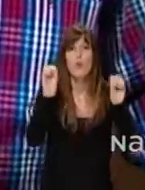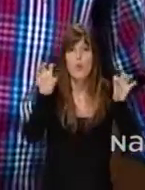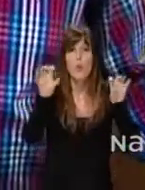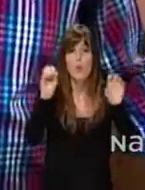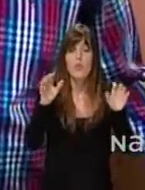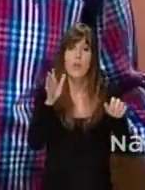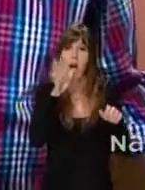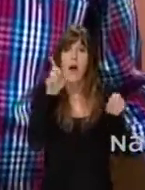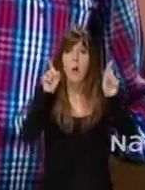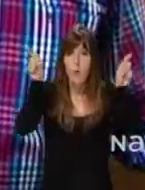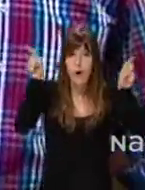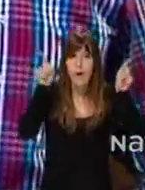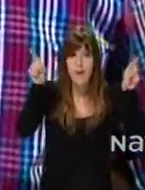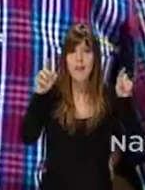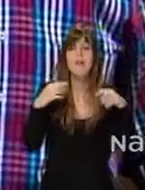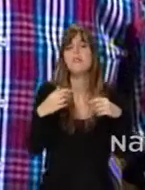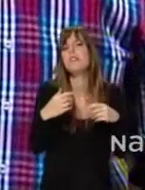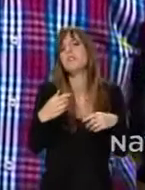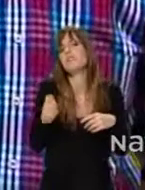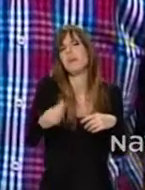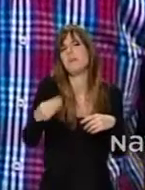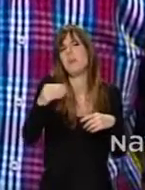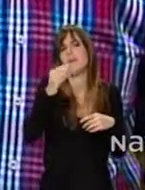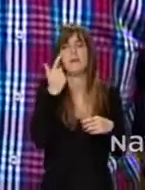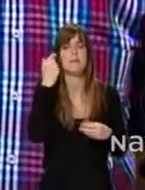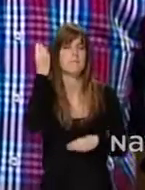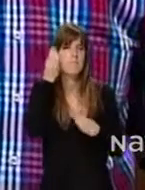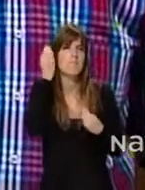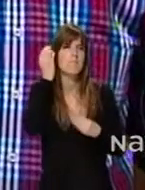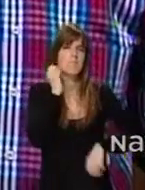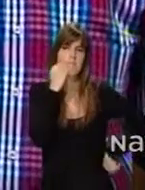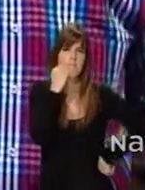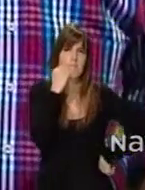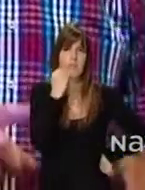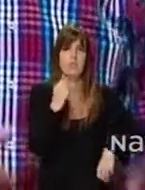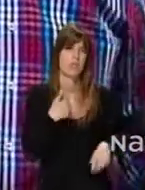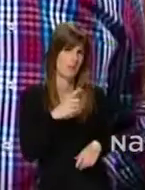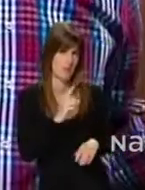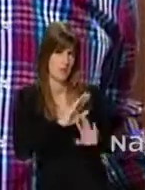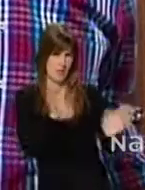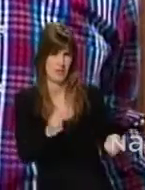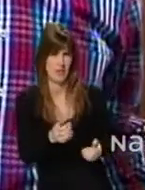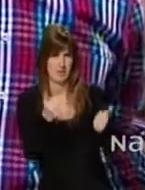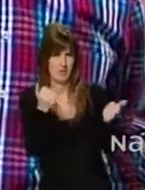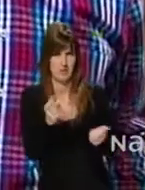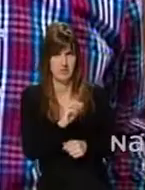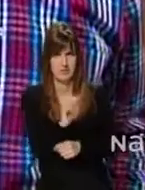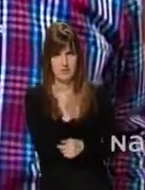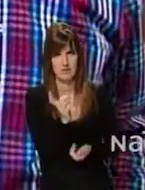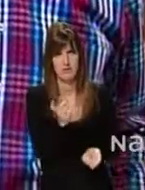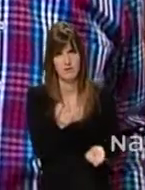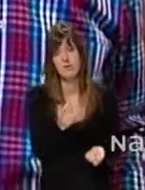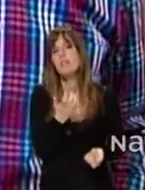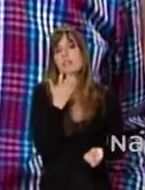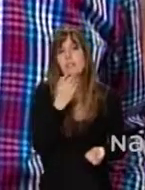con también. Con agua. ¿Y qué más le podemos poner al tórico? No, ya tres ruedines y es el